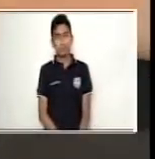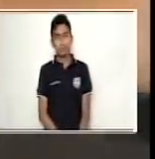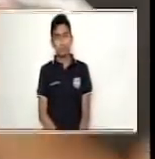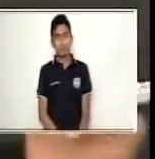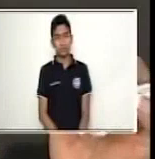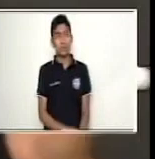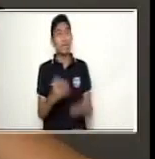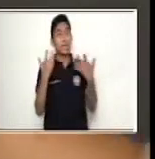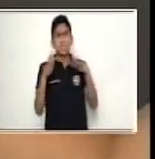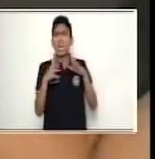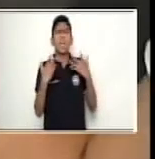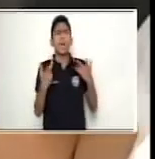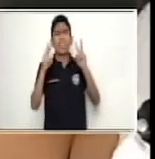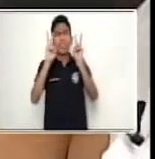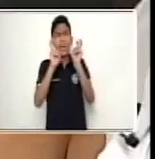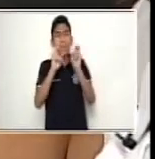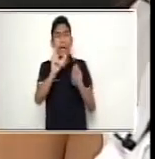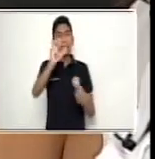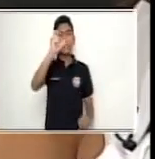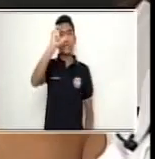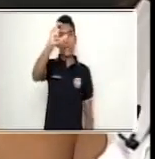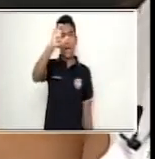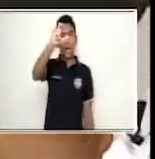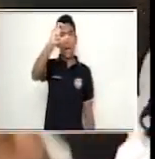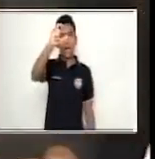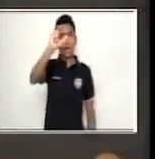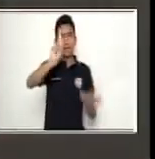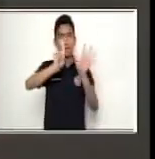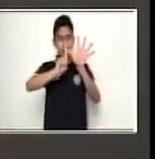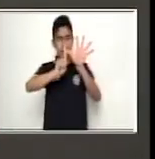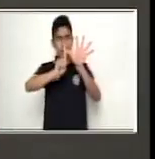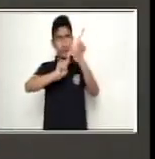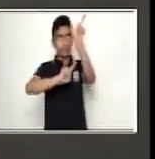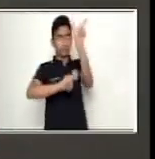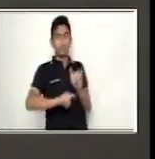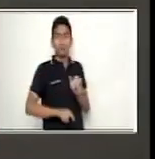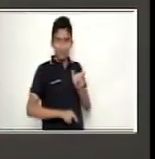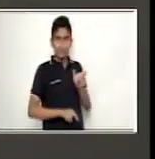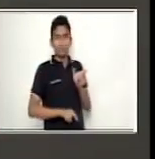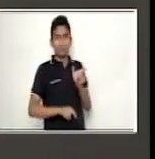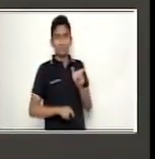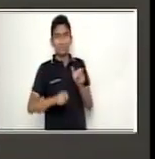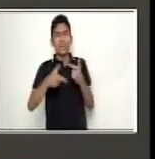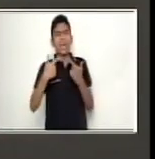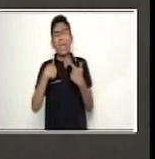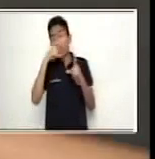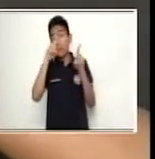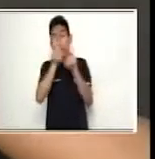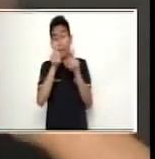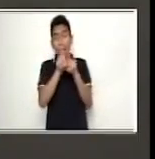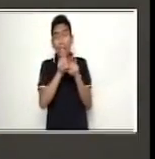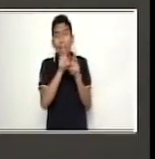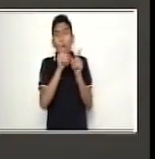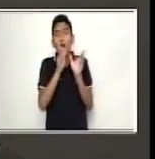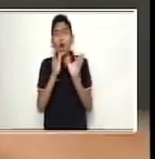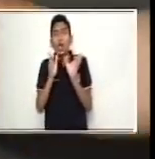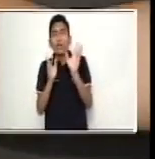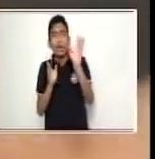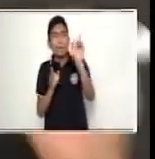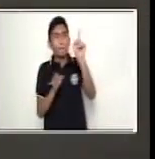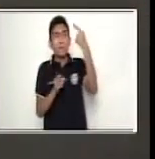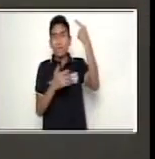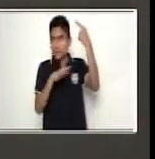Y luego el 6 corresponde a la centena. Ahora vamos a ordenar nuestro